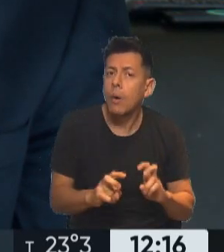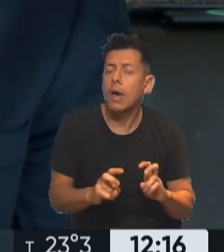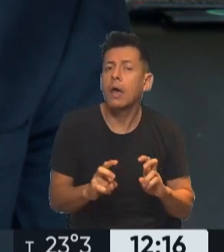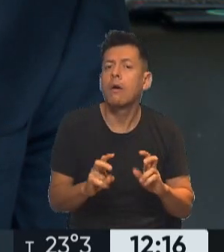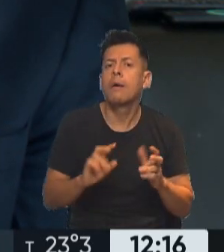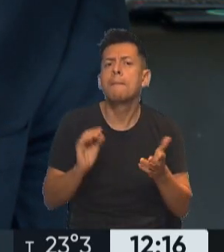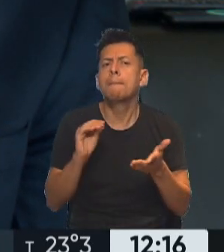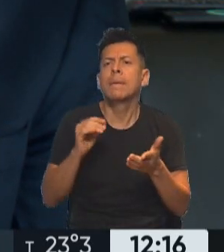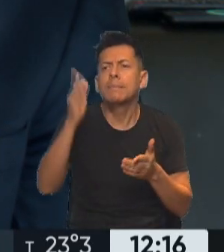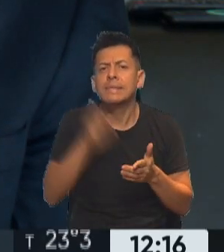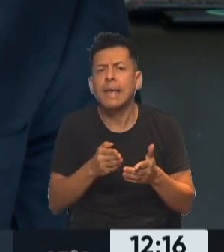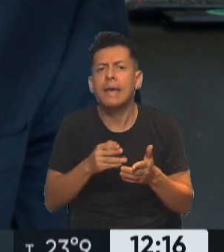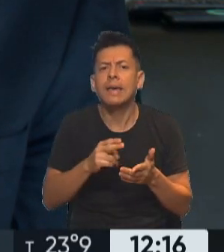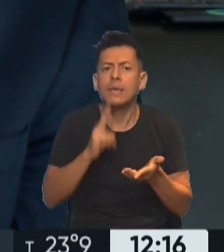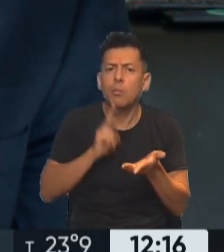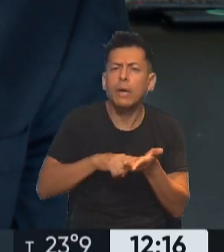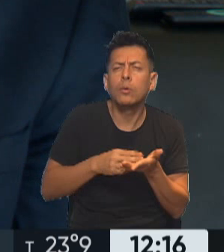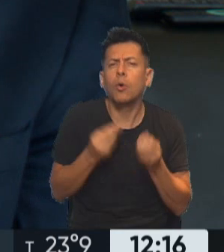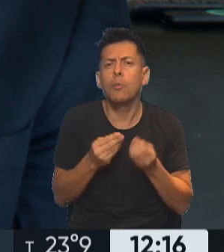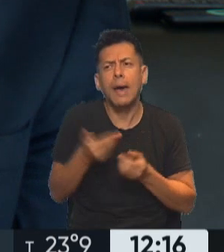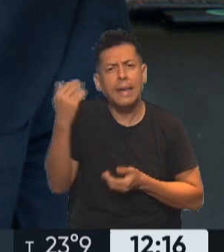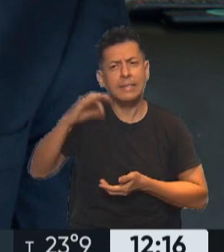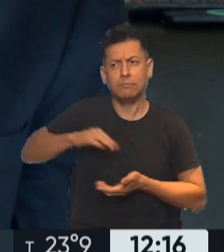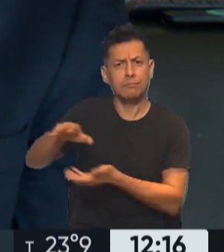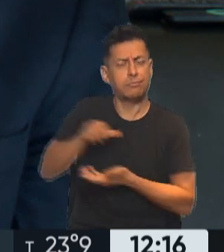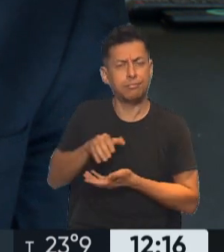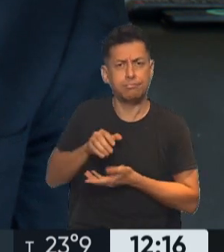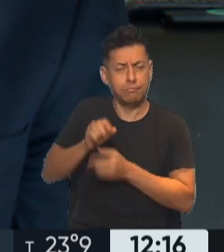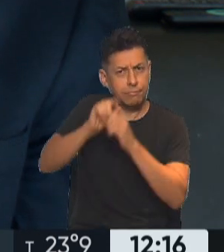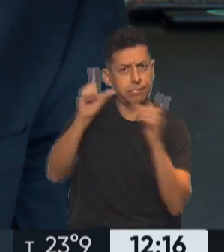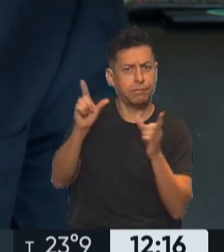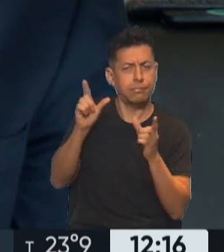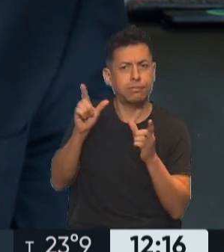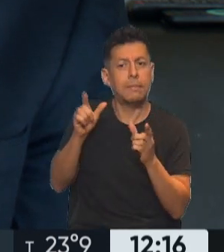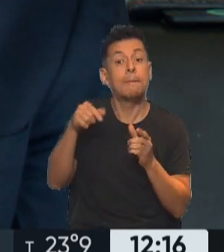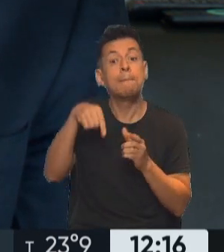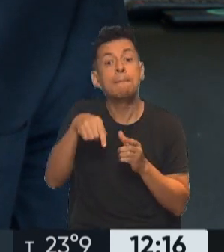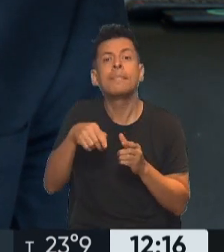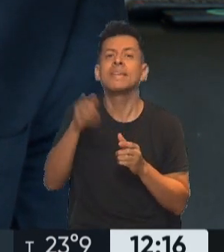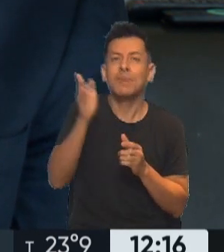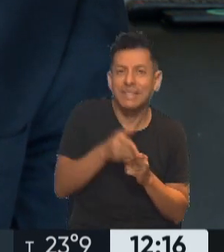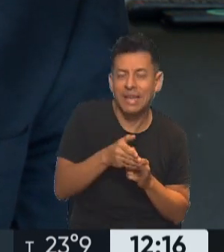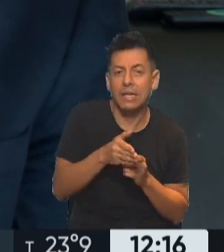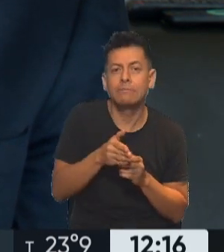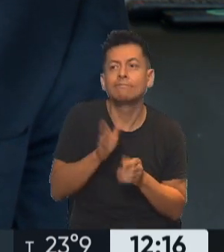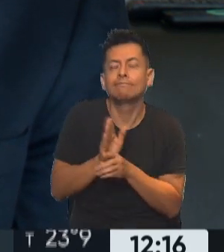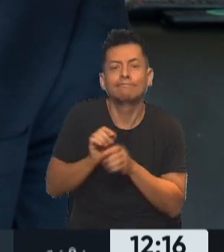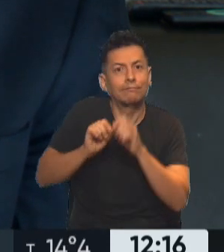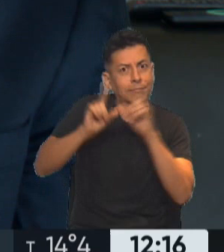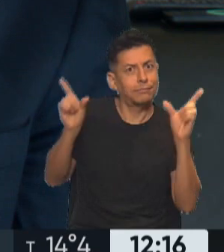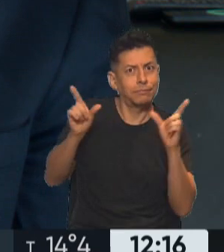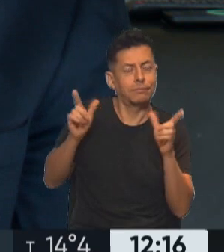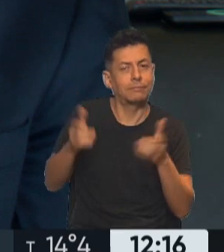de sobretasas de rentabilidad se generaron para que esas rentabilidades sean consideradas inesperadas o